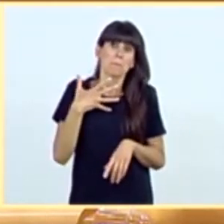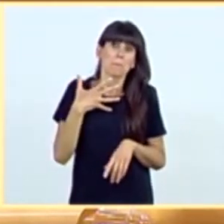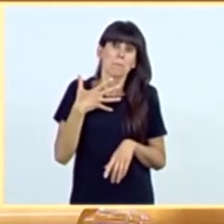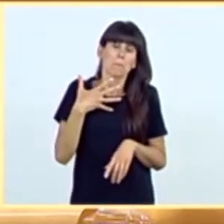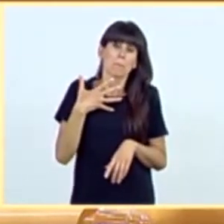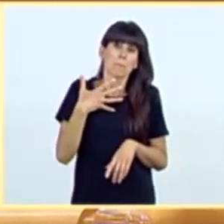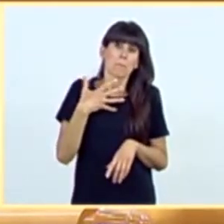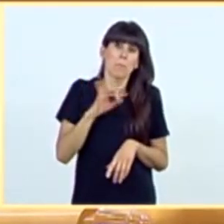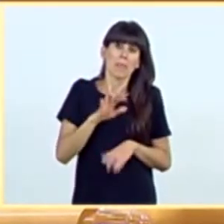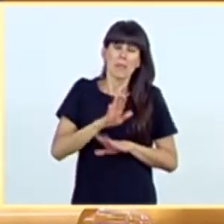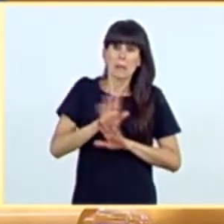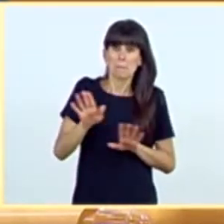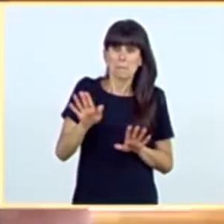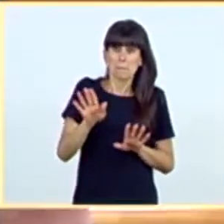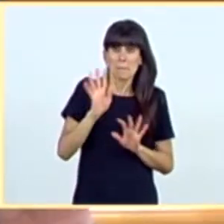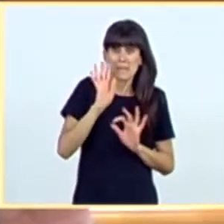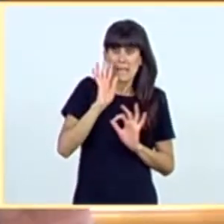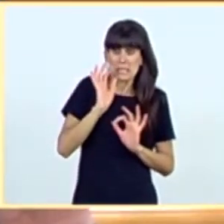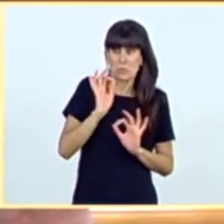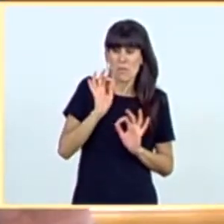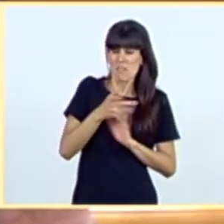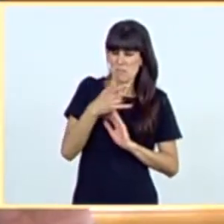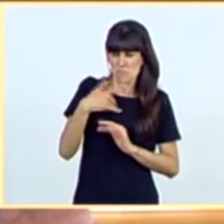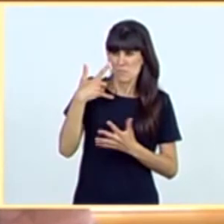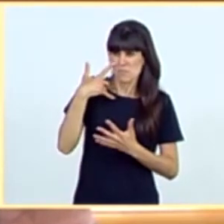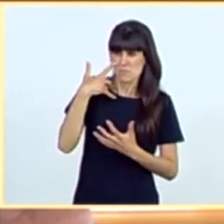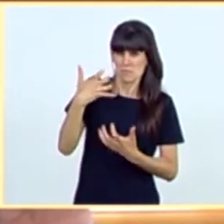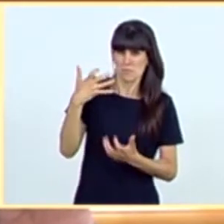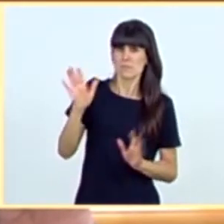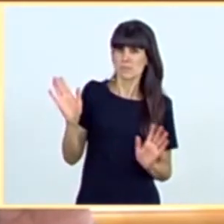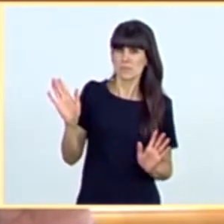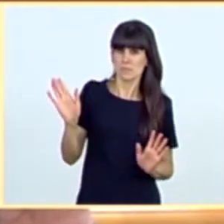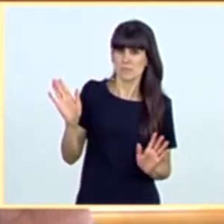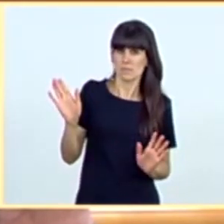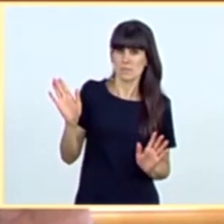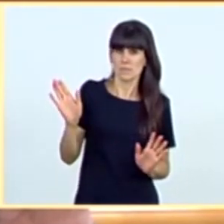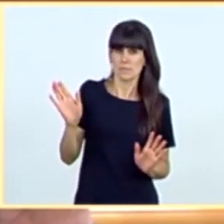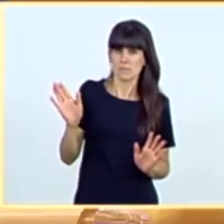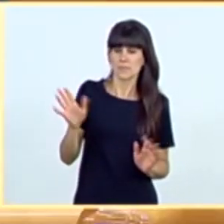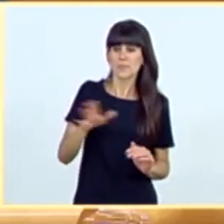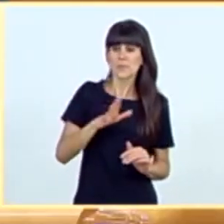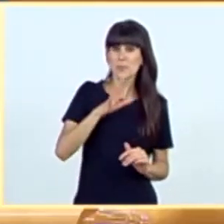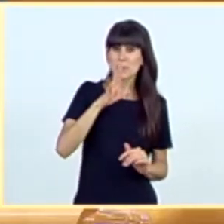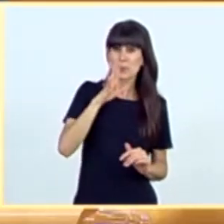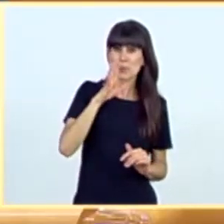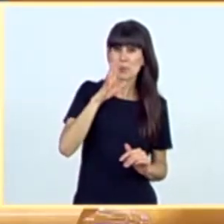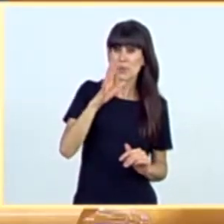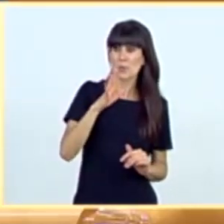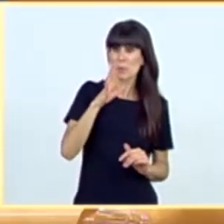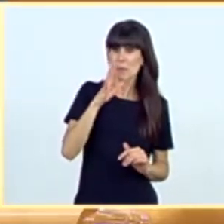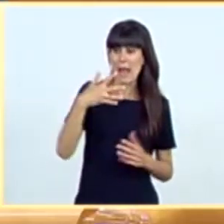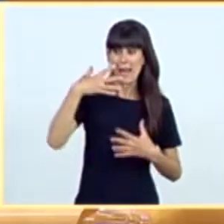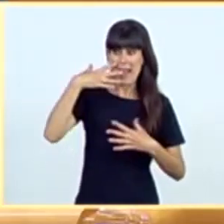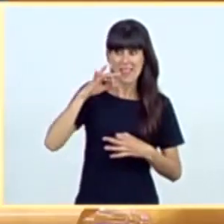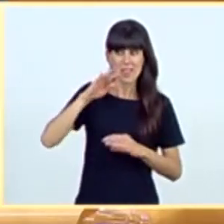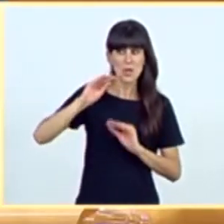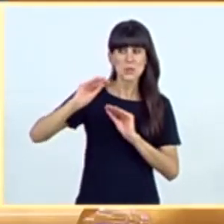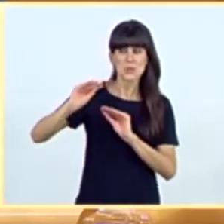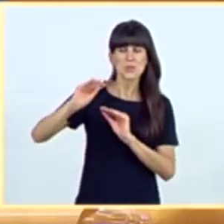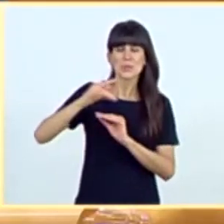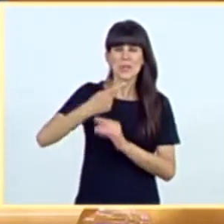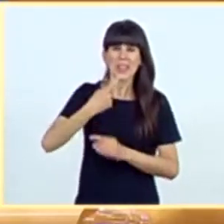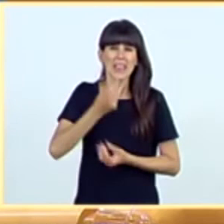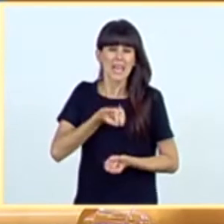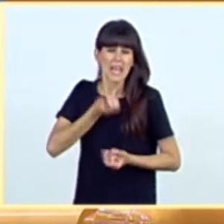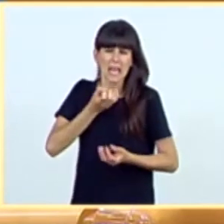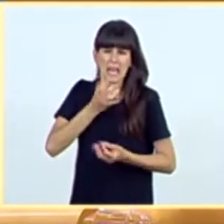asegurador. Esto es muy llamativo, señoría, porque en realidad esto es lo que hay detrás de su planteamiento.